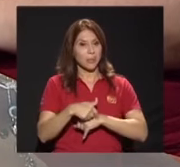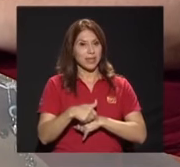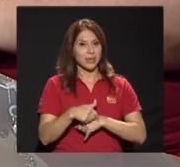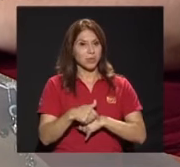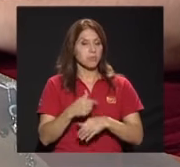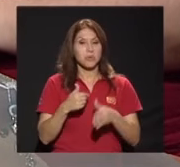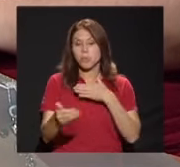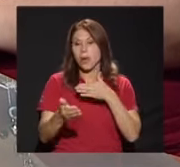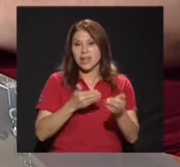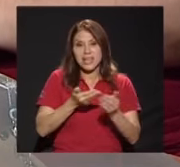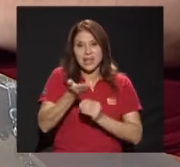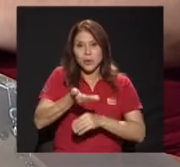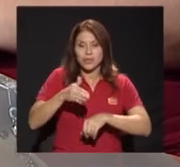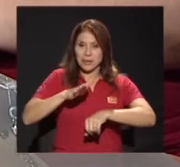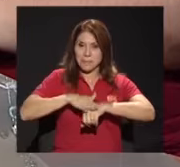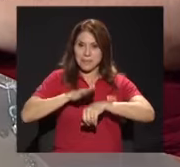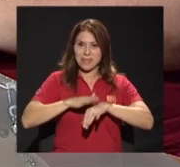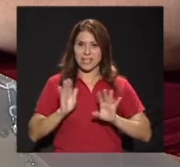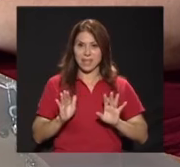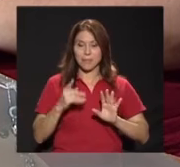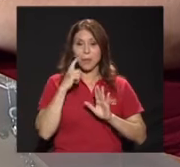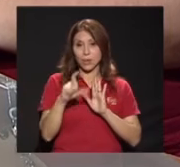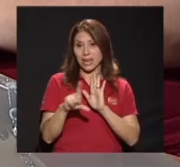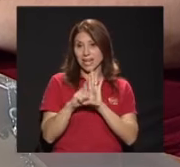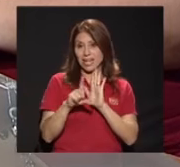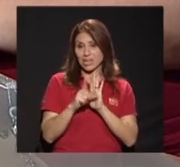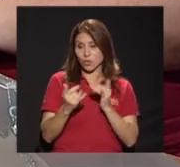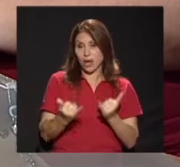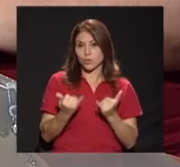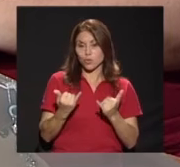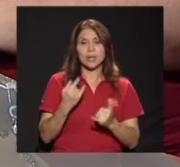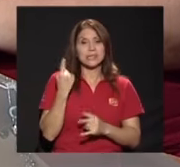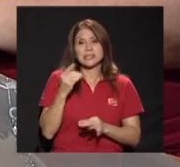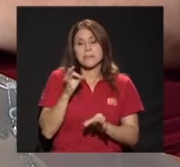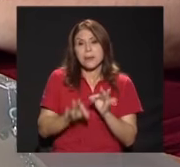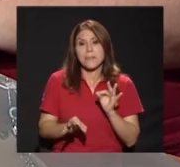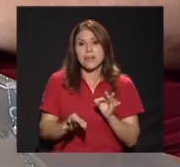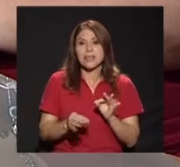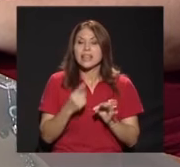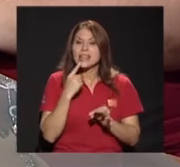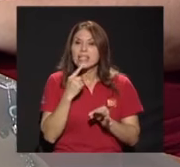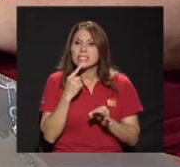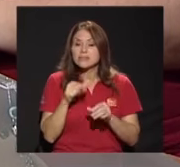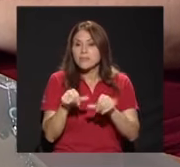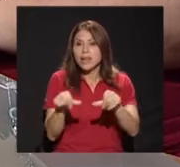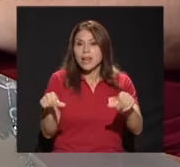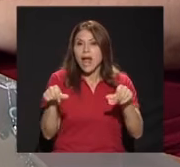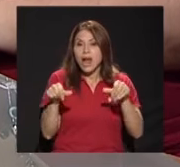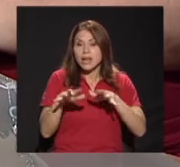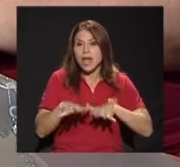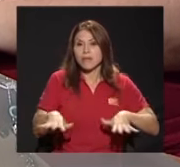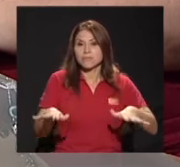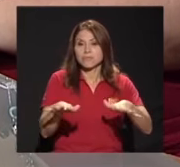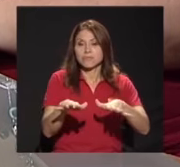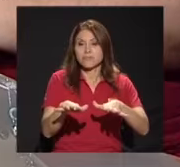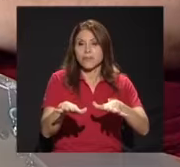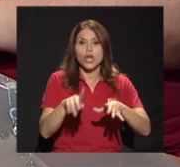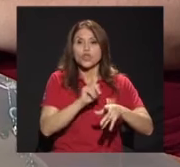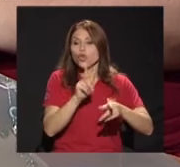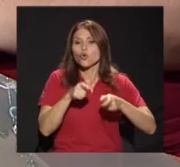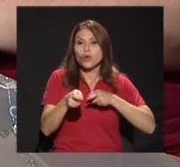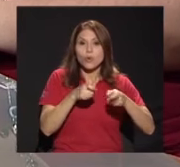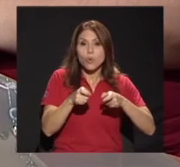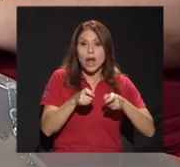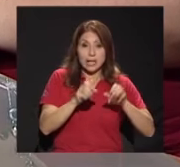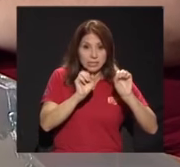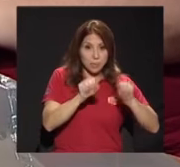es permitida, porque la legislación actual lo que determina es simplemente el área. No regula qué se puede y qué no